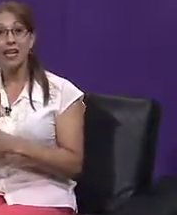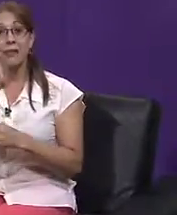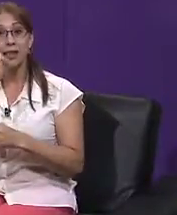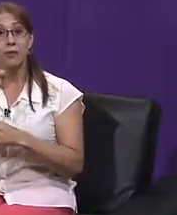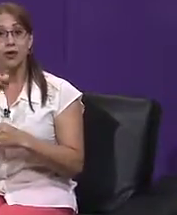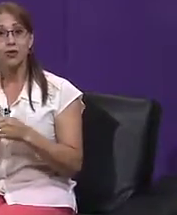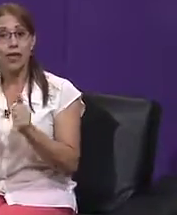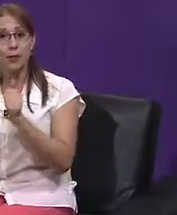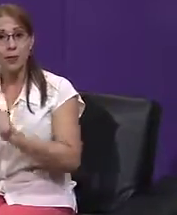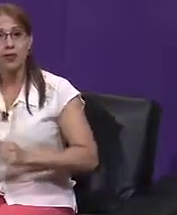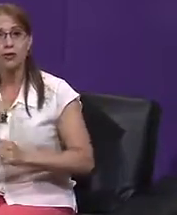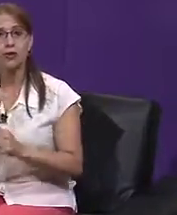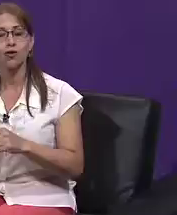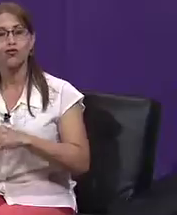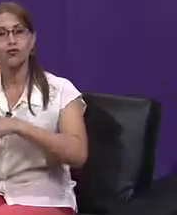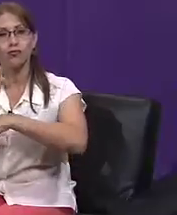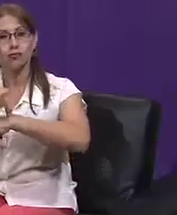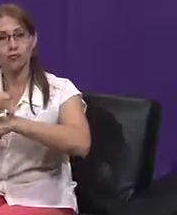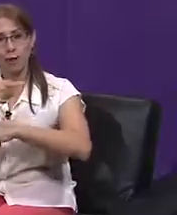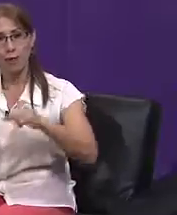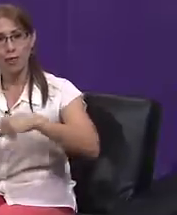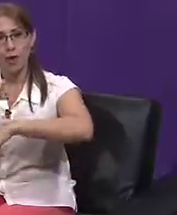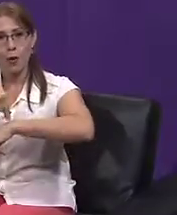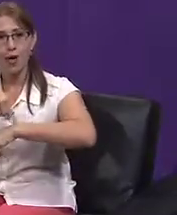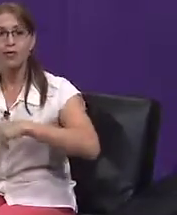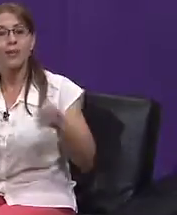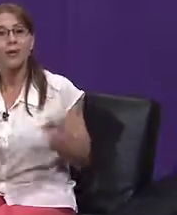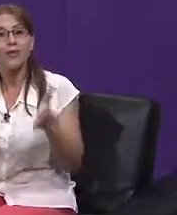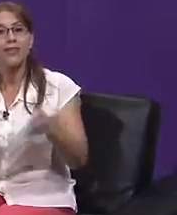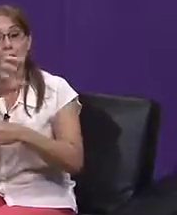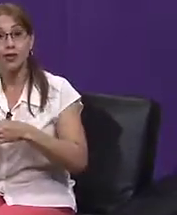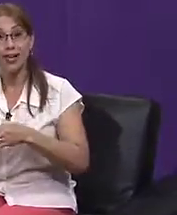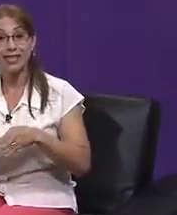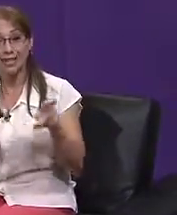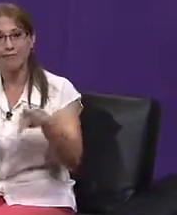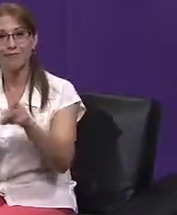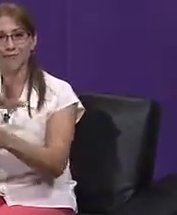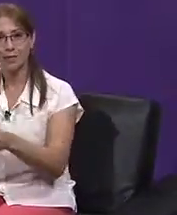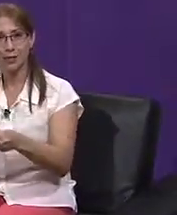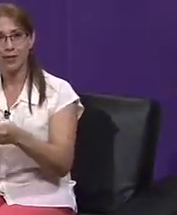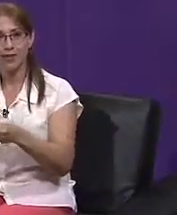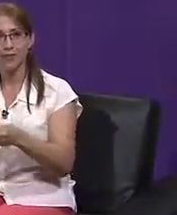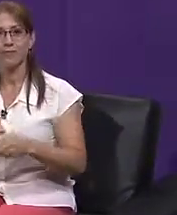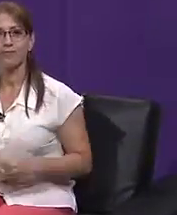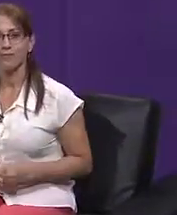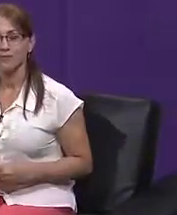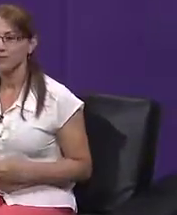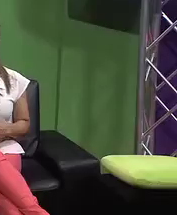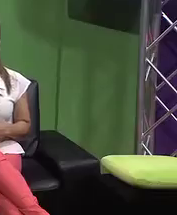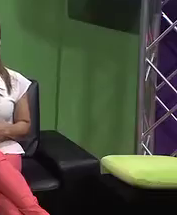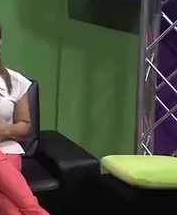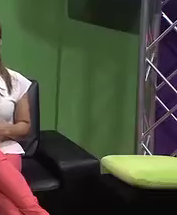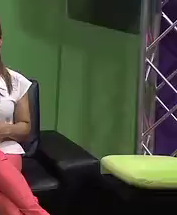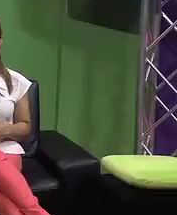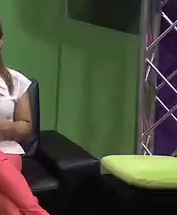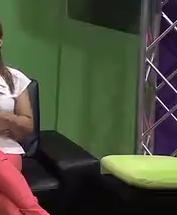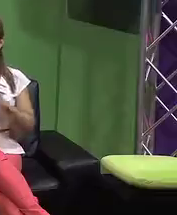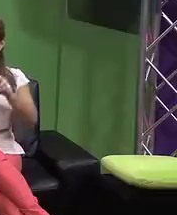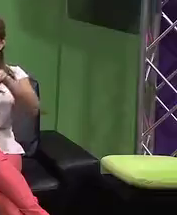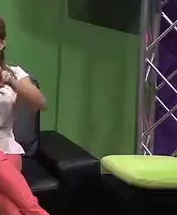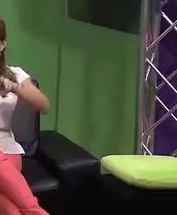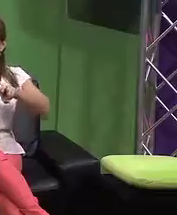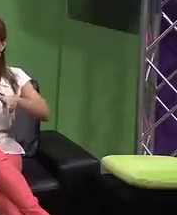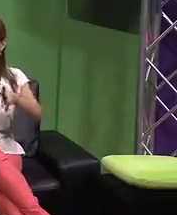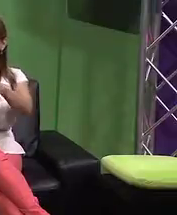a acompañarnos la siguiente media hora y motivarse a hacer de Costa Rica un país más inclusivo. Hoy analizamos